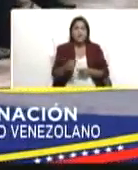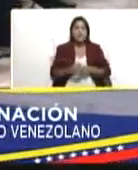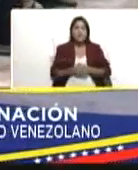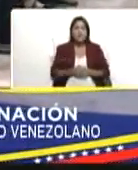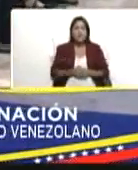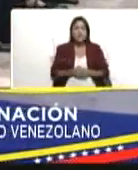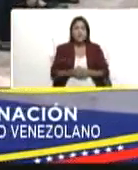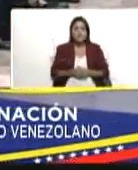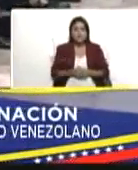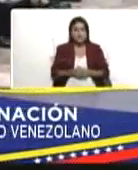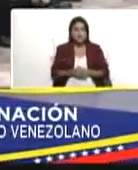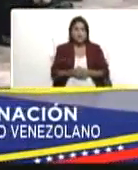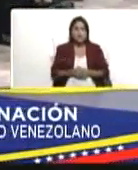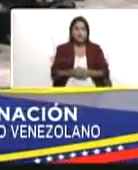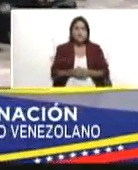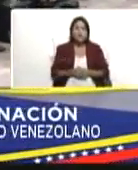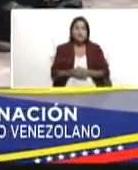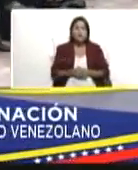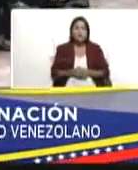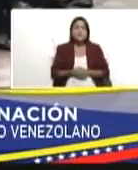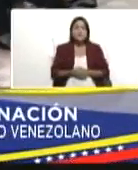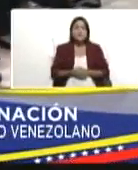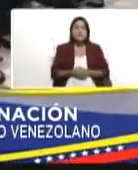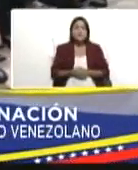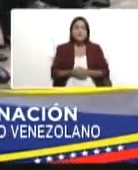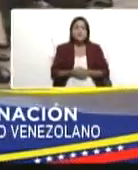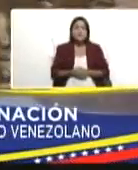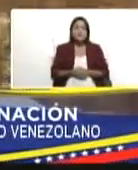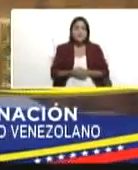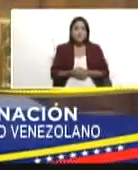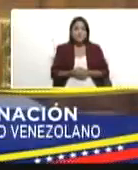histórica esa es nuestra lucha